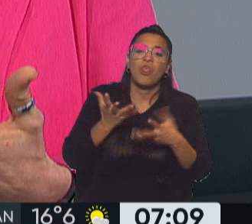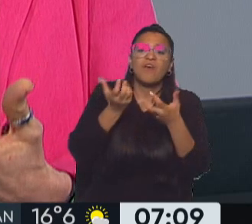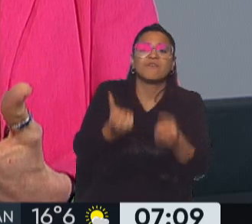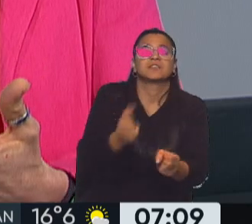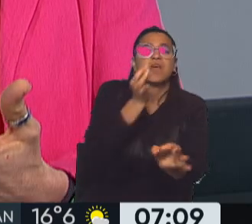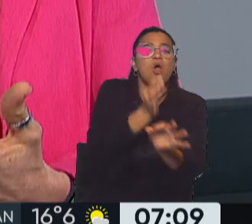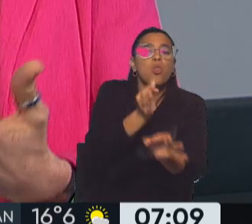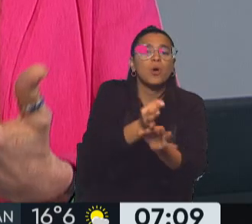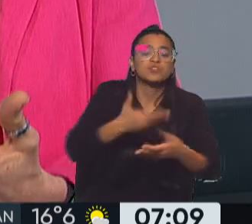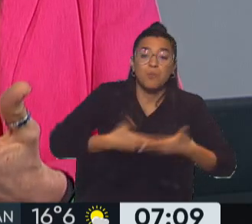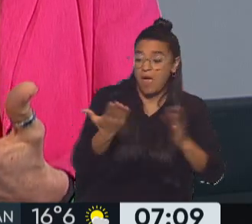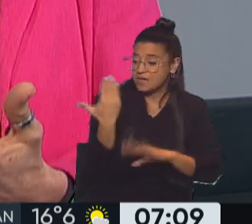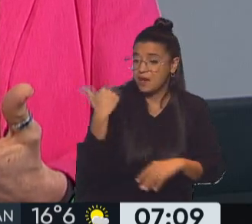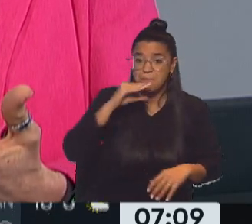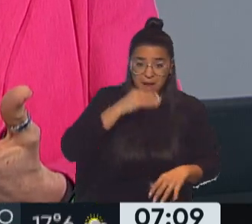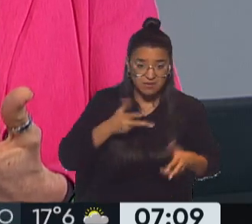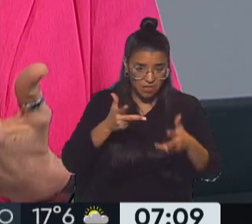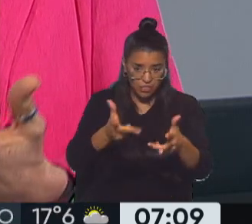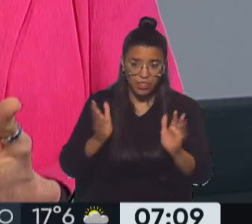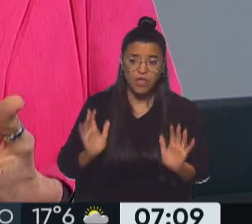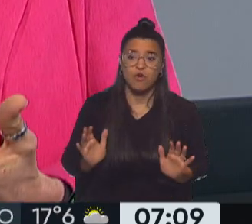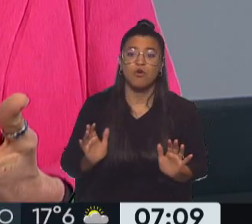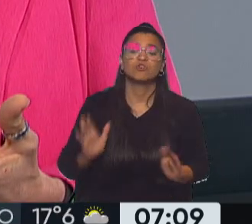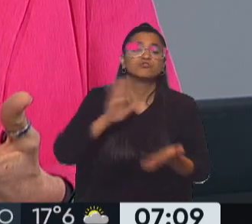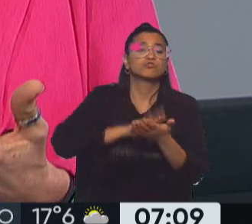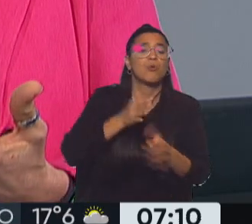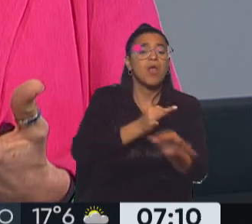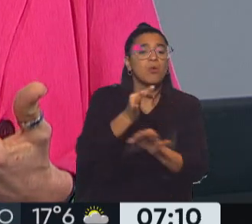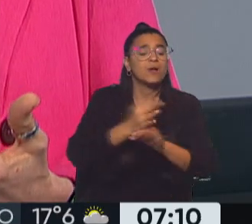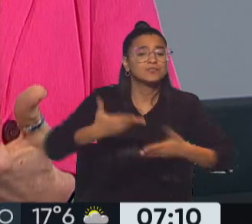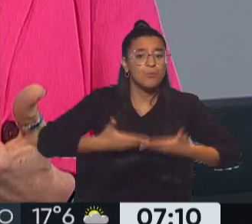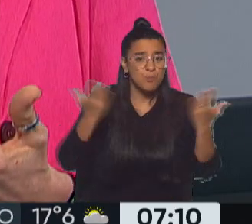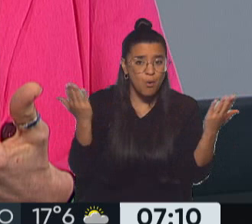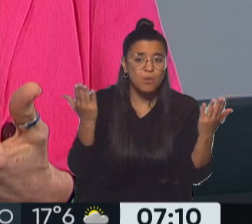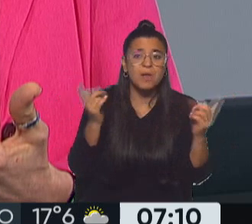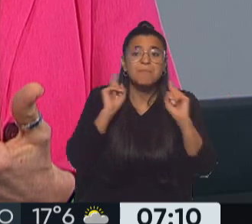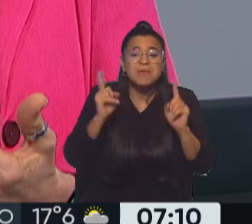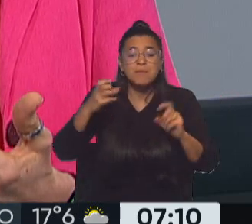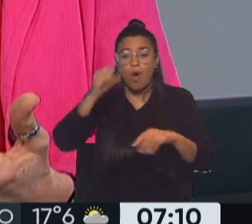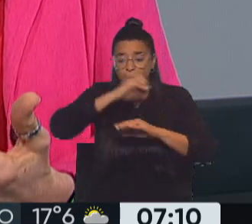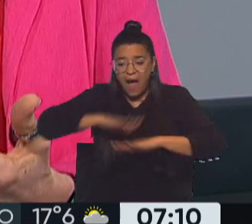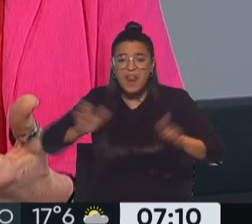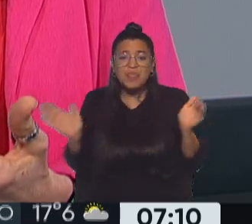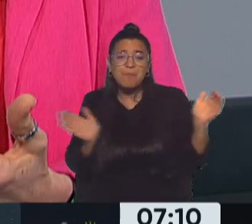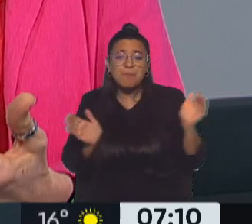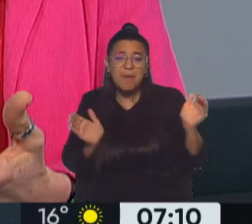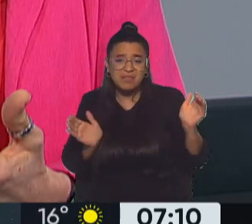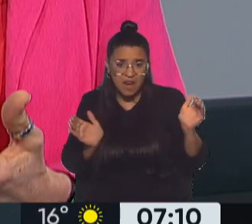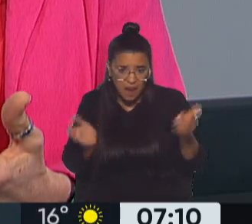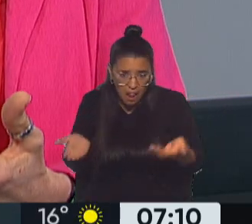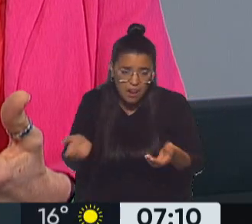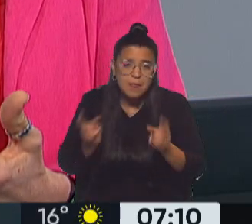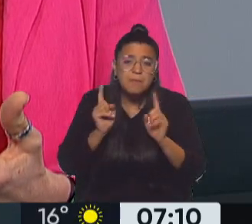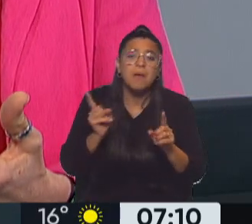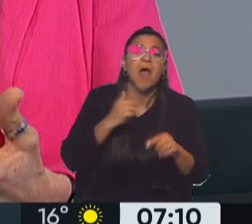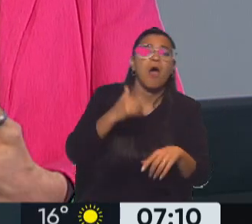educación pública. Ayer Sergio Massa hizo referencia a la educación pública desde el jardín maternal, dijo, para poner en igualdad de condiciones